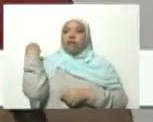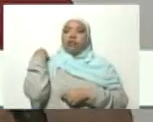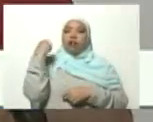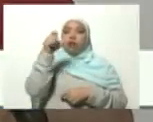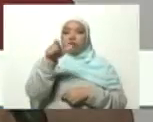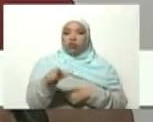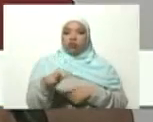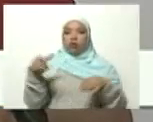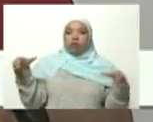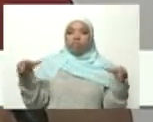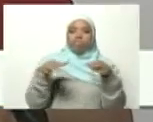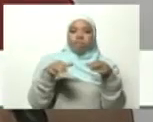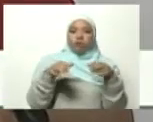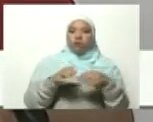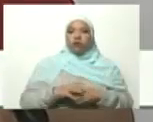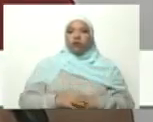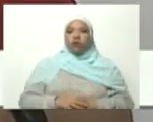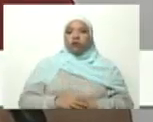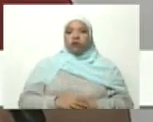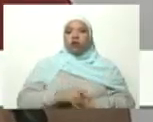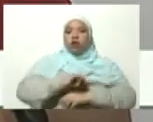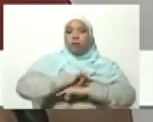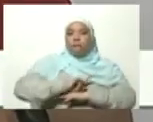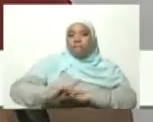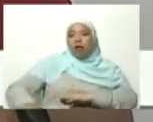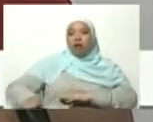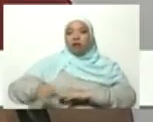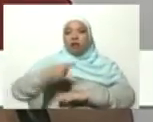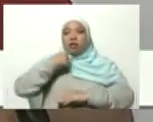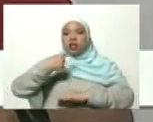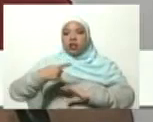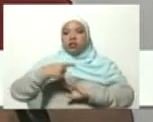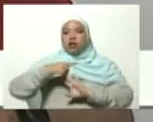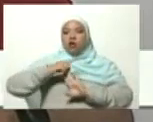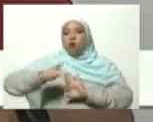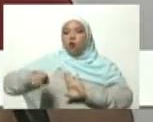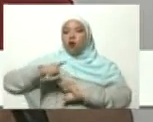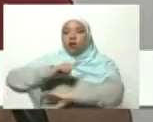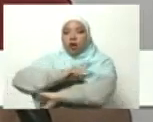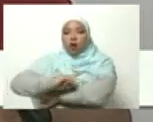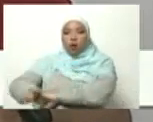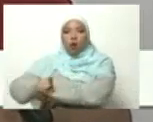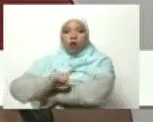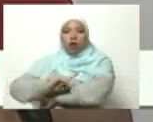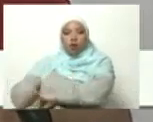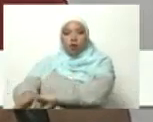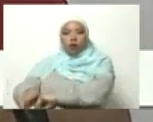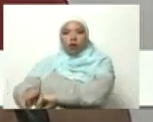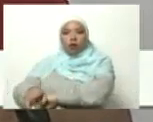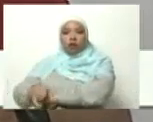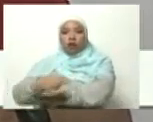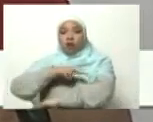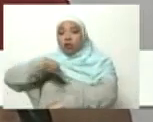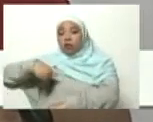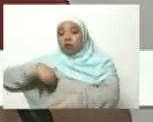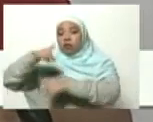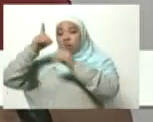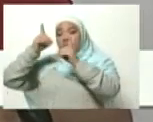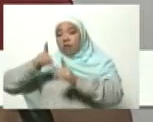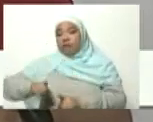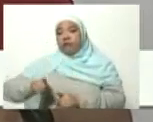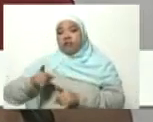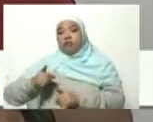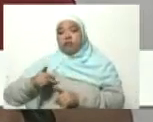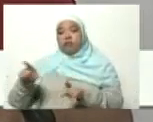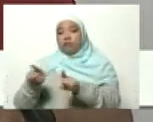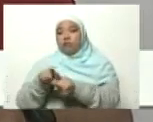Es el que dirige esa reunión y los manda y les da órdenes. Y tienen que obedecer, porque si no cumplen las órdenes,